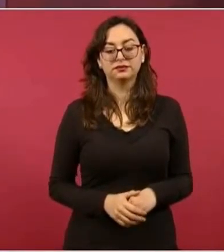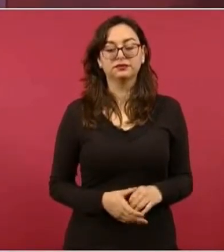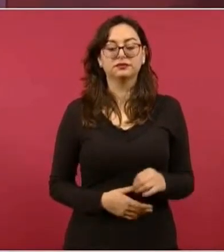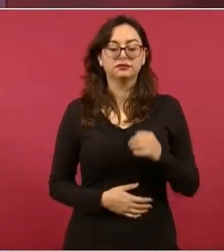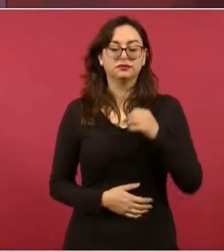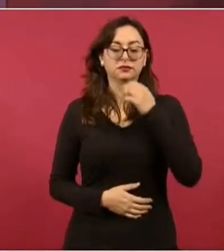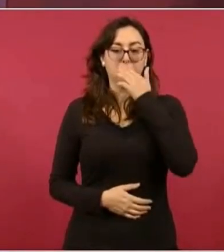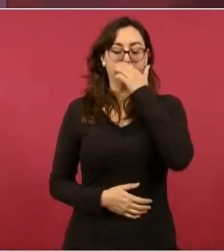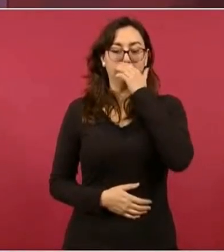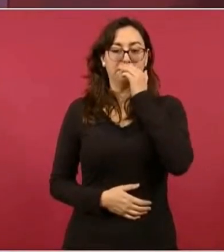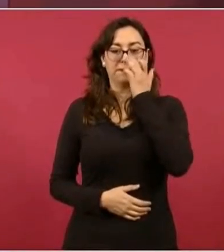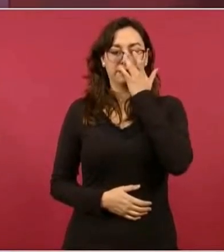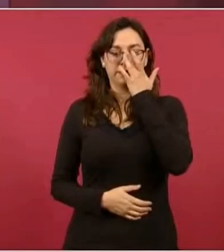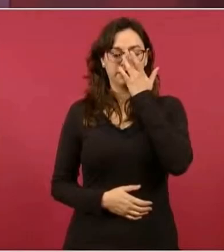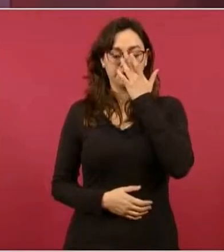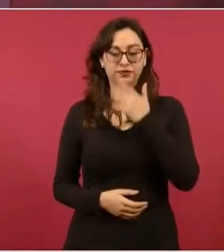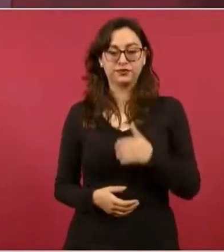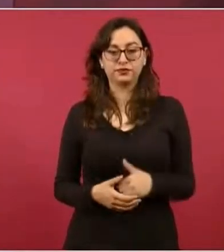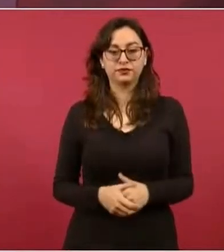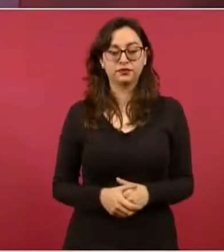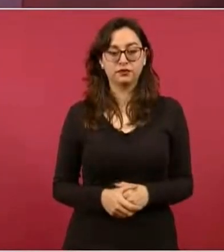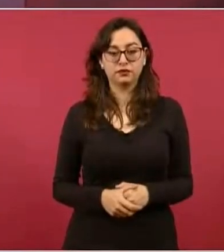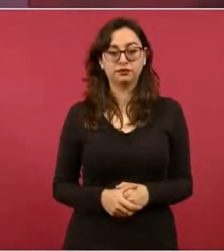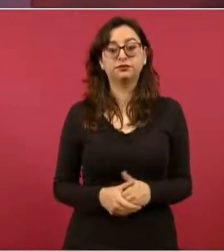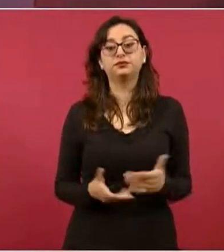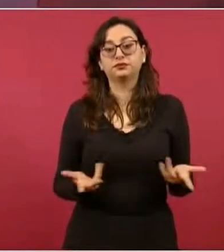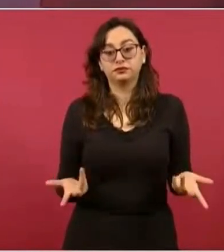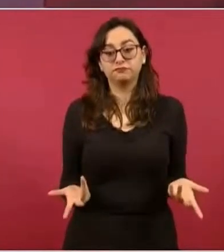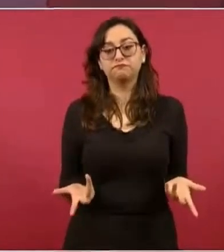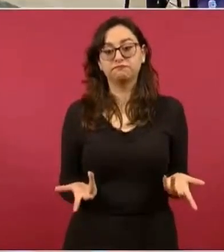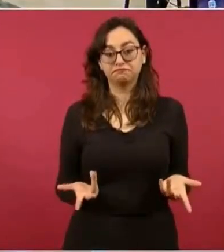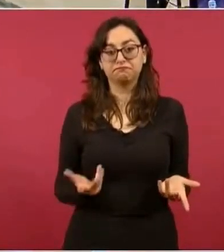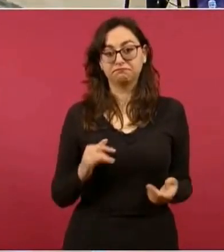Entonces es entendible